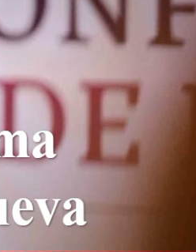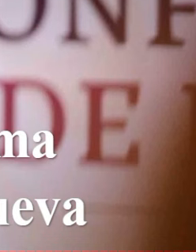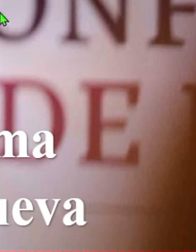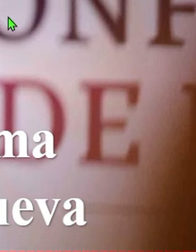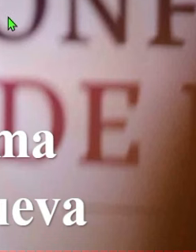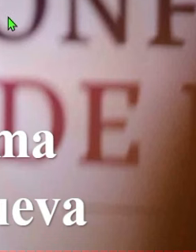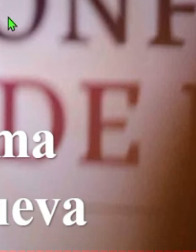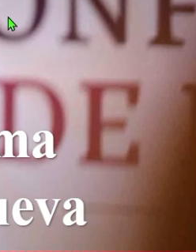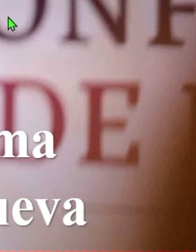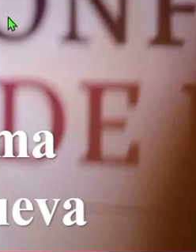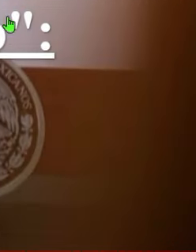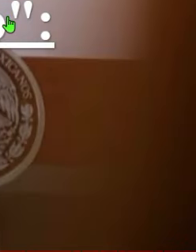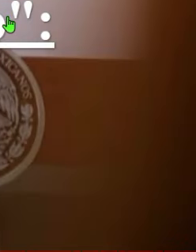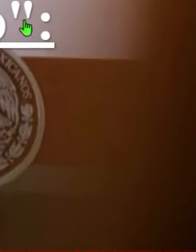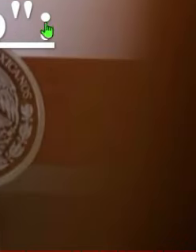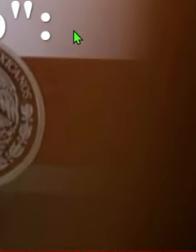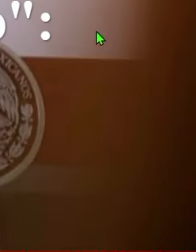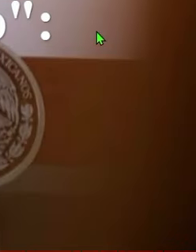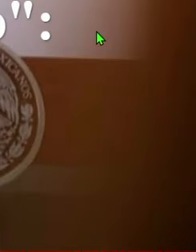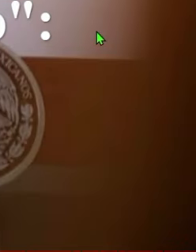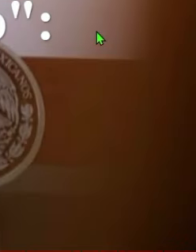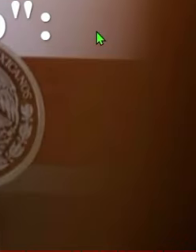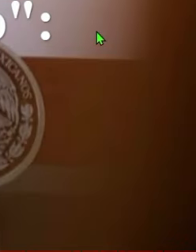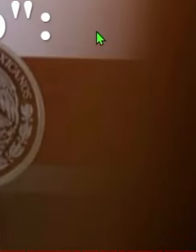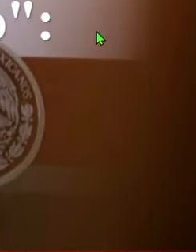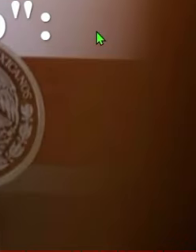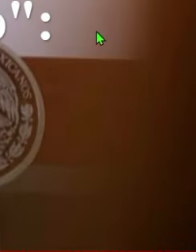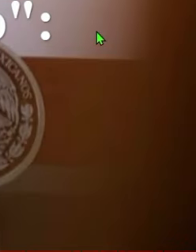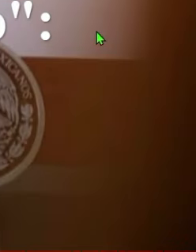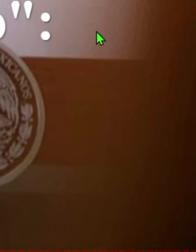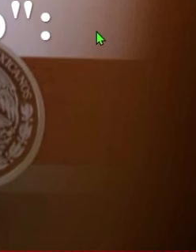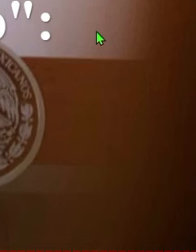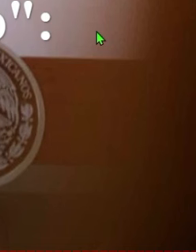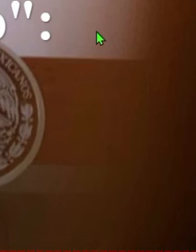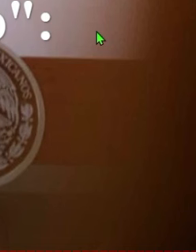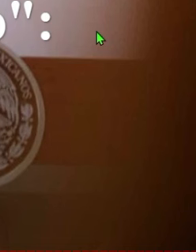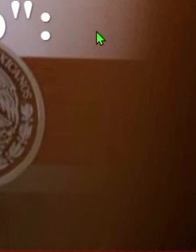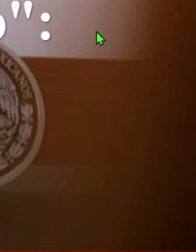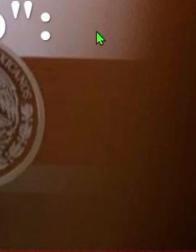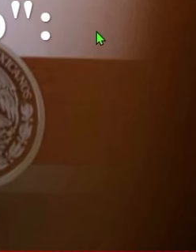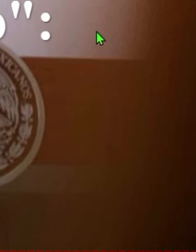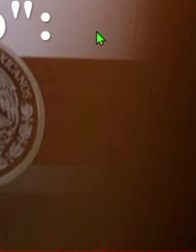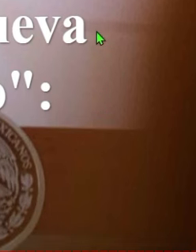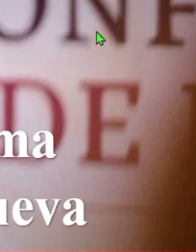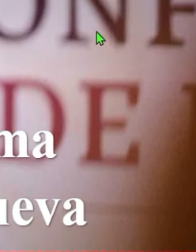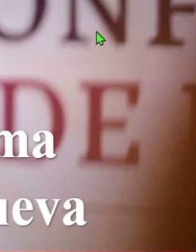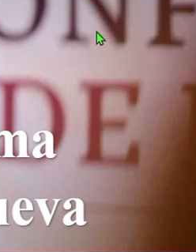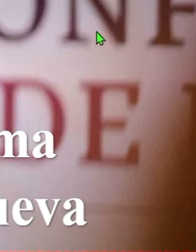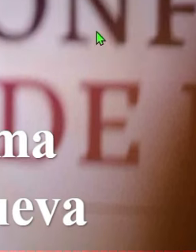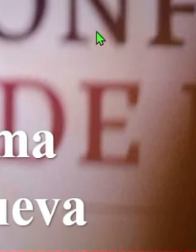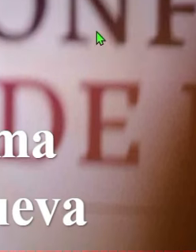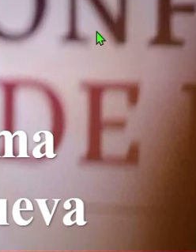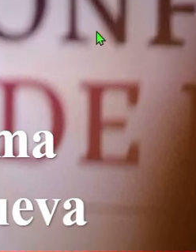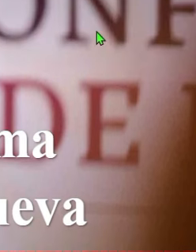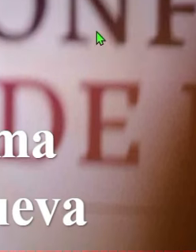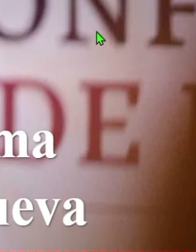la cromada. Tras aprobación de López, vamos hacia la nueva realidad, que viva México.